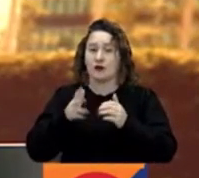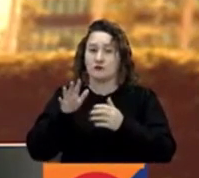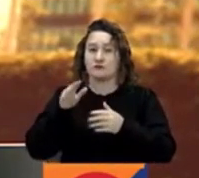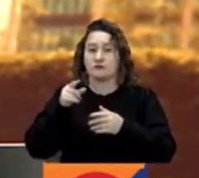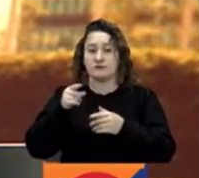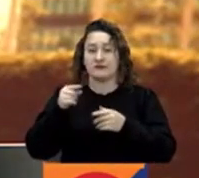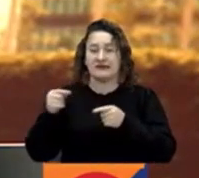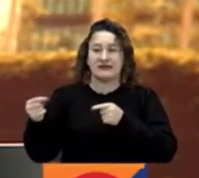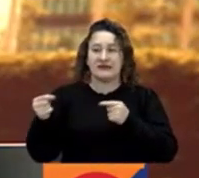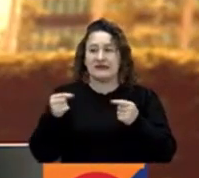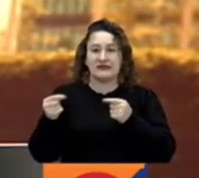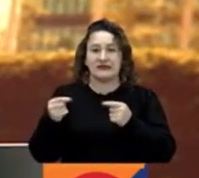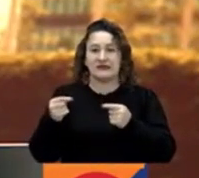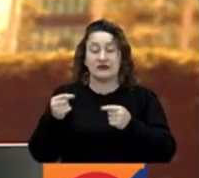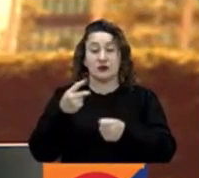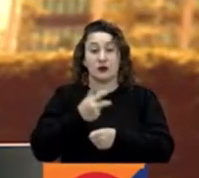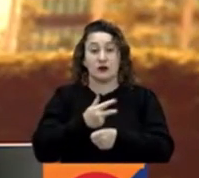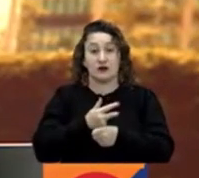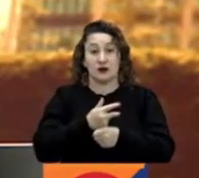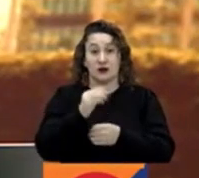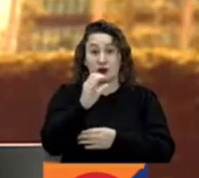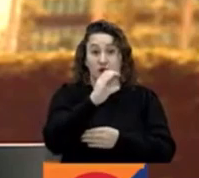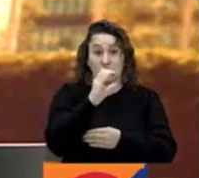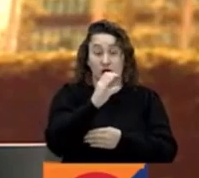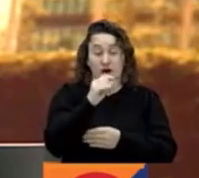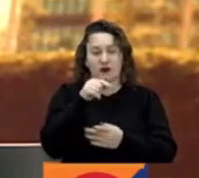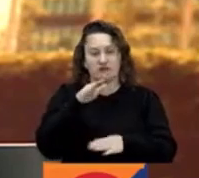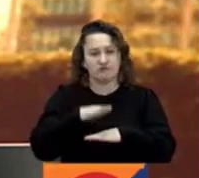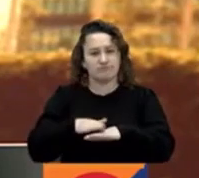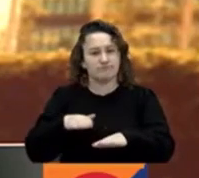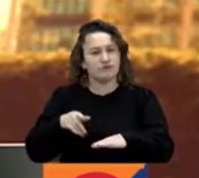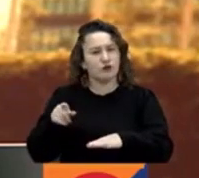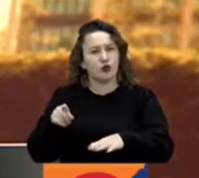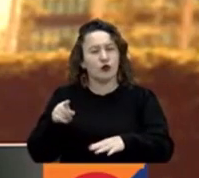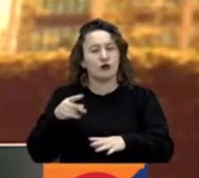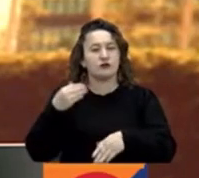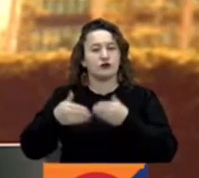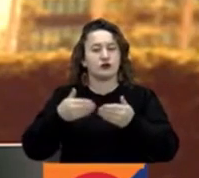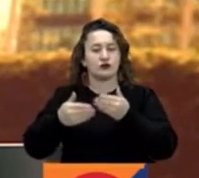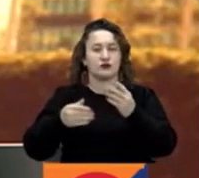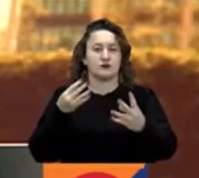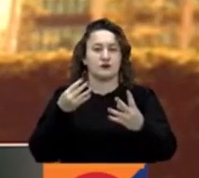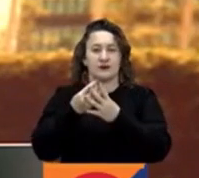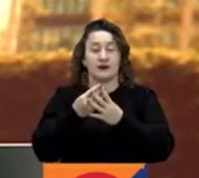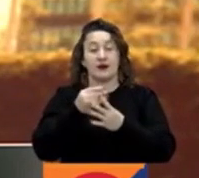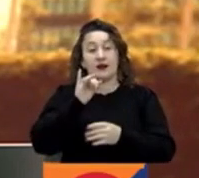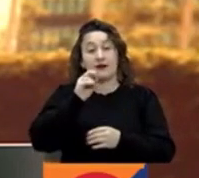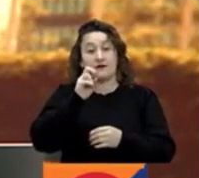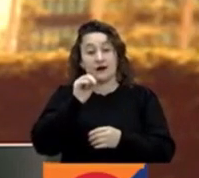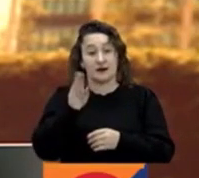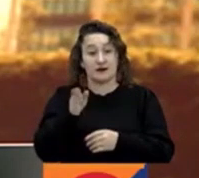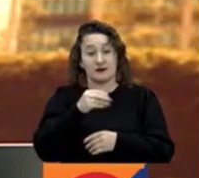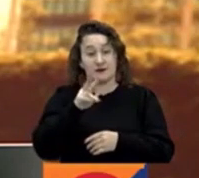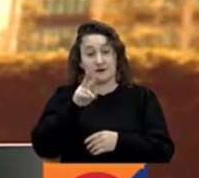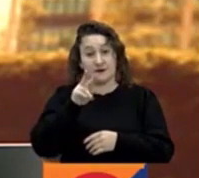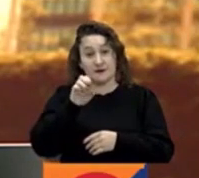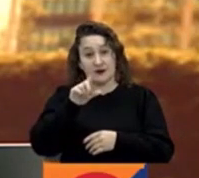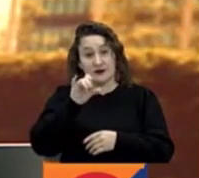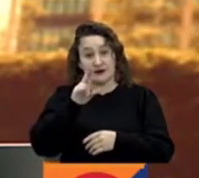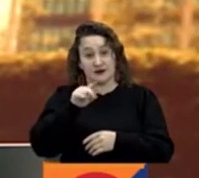entre Guatemala y Colombia a causa de la solicitud de procesar penalmente al ministro de Defensa Iván Velásquez por su gestión